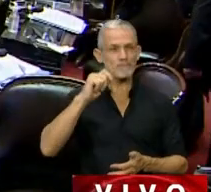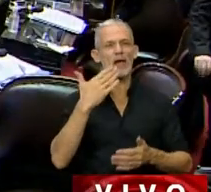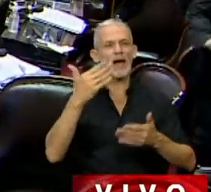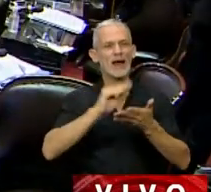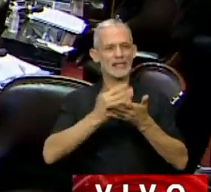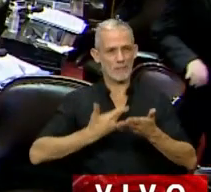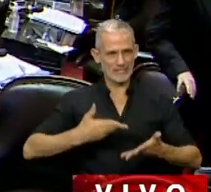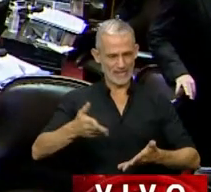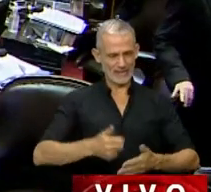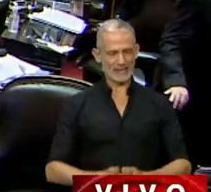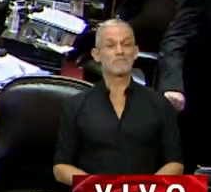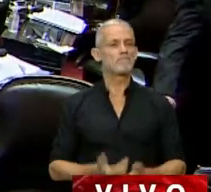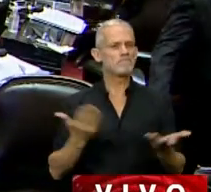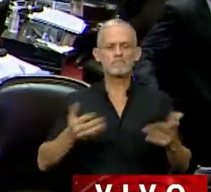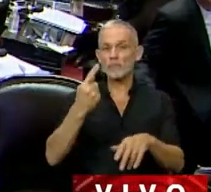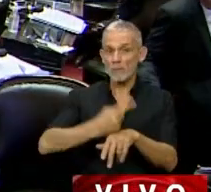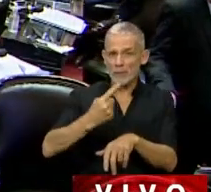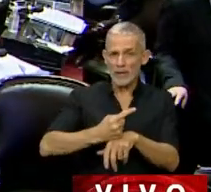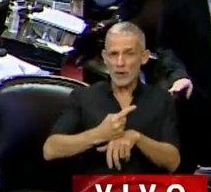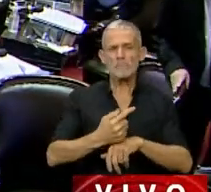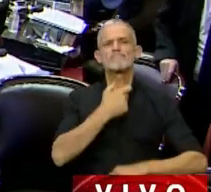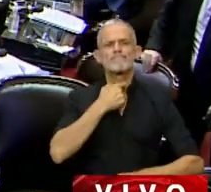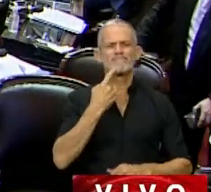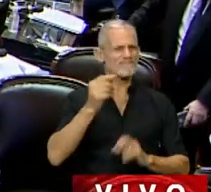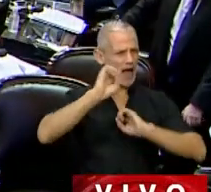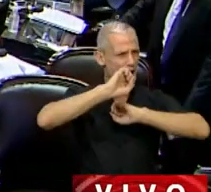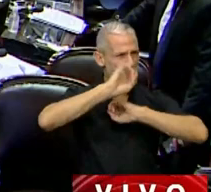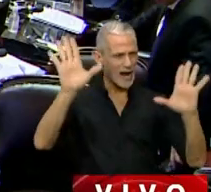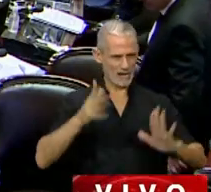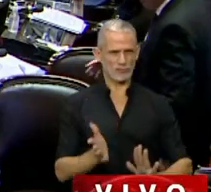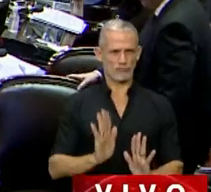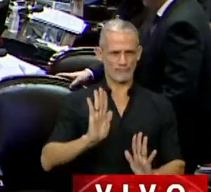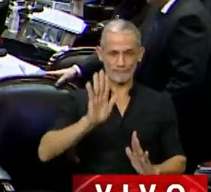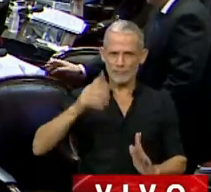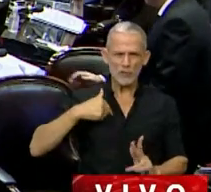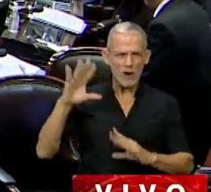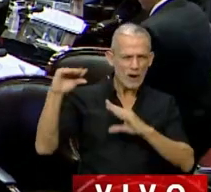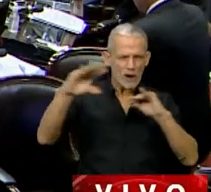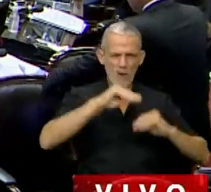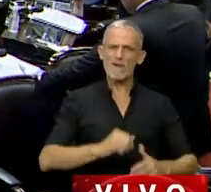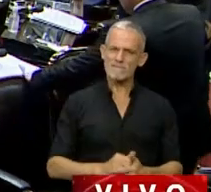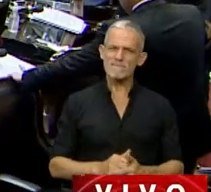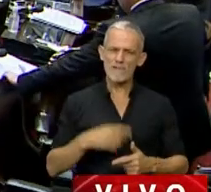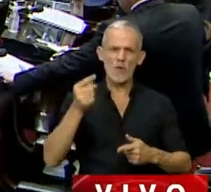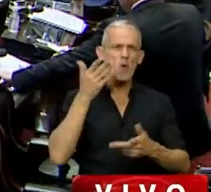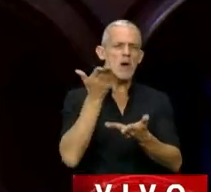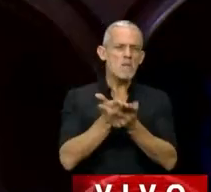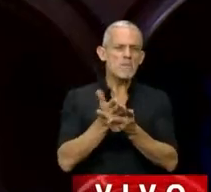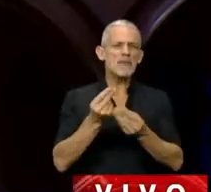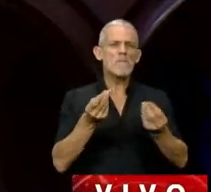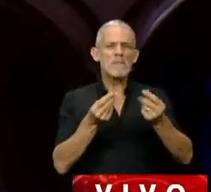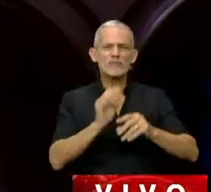Gracias, presidenta. Ante todo, quiero hacer una aclaración, porque escucho que piden que